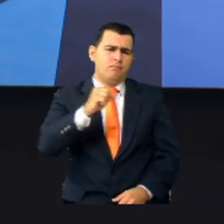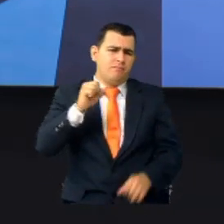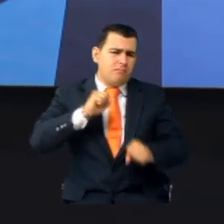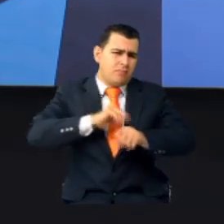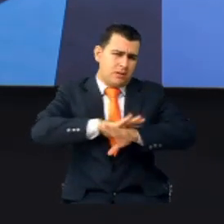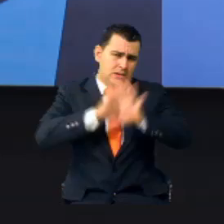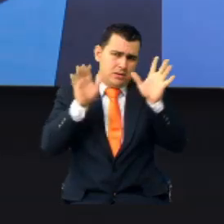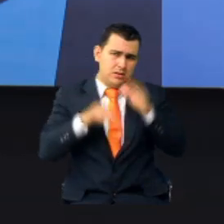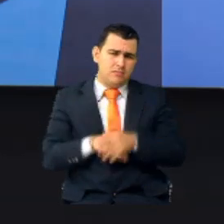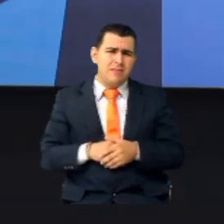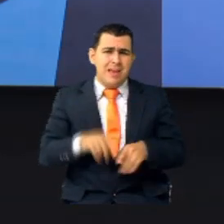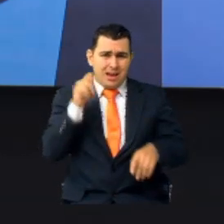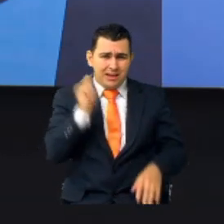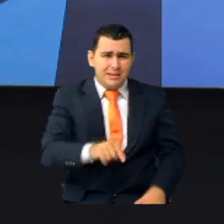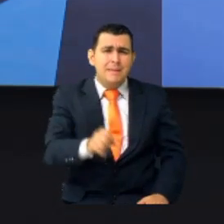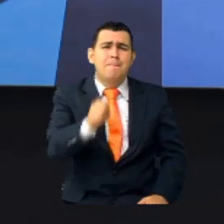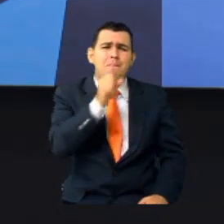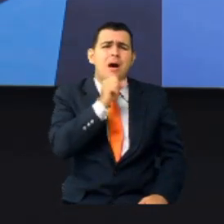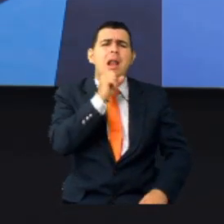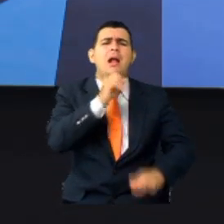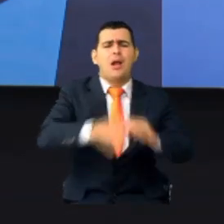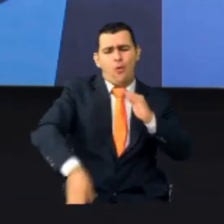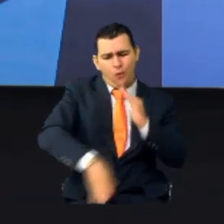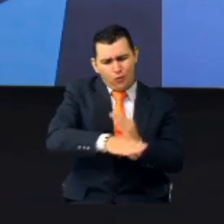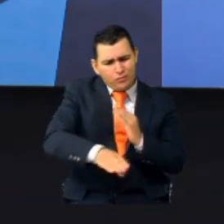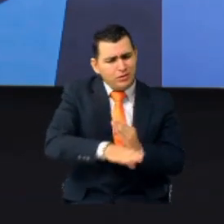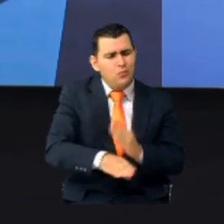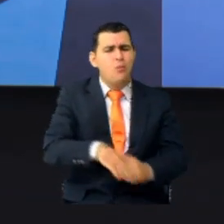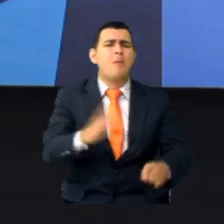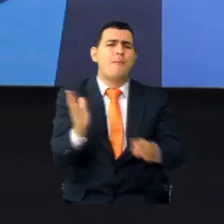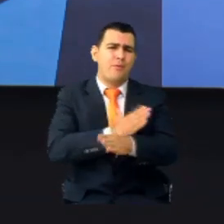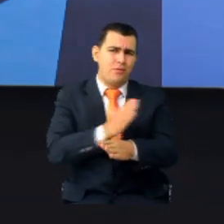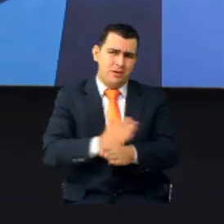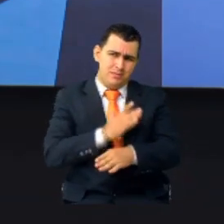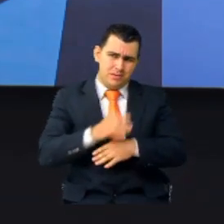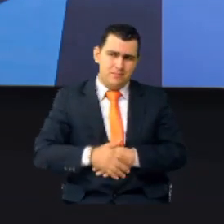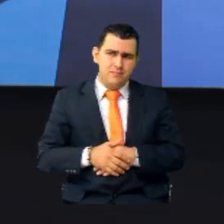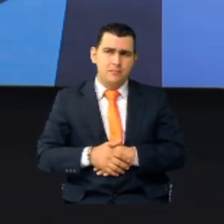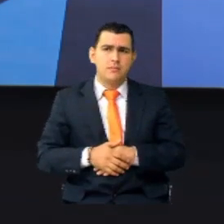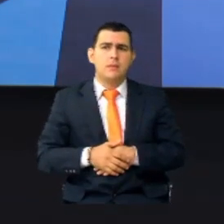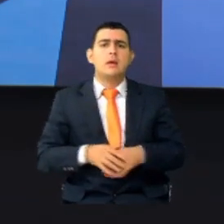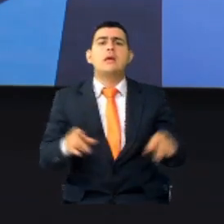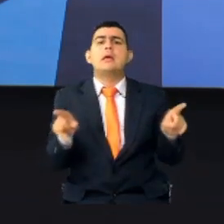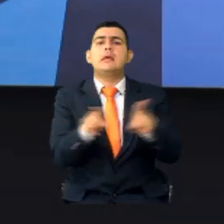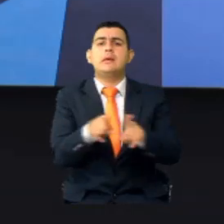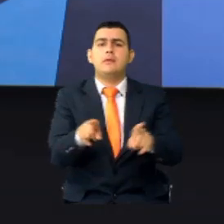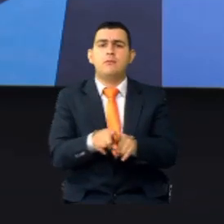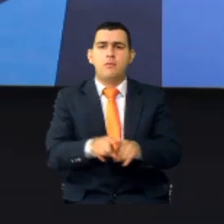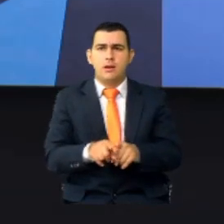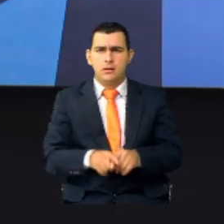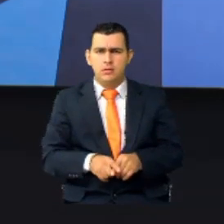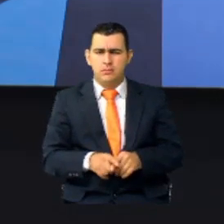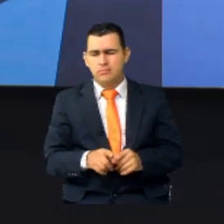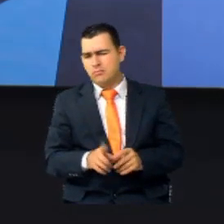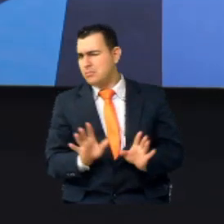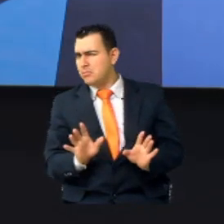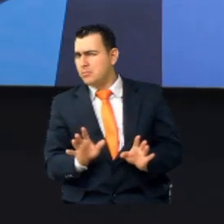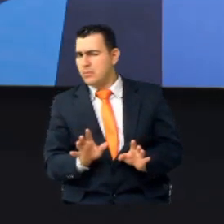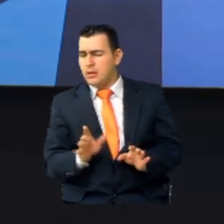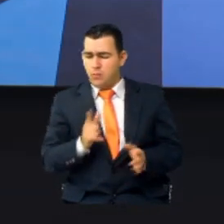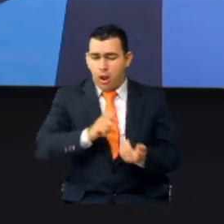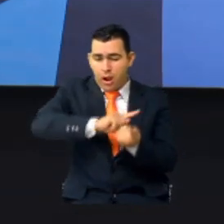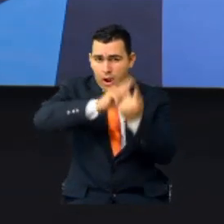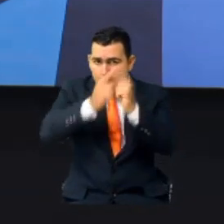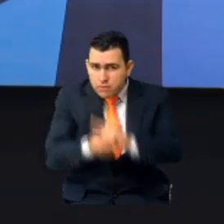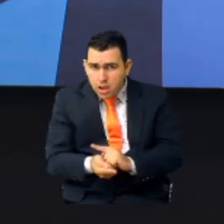sigue aumentando la delincuencia, hay debilidades, tenemos que entrar a fortalecerlo, va a ser algo que complemente, no es cambiarlo, es